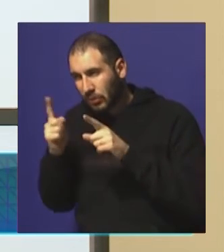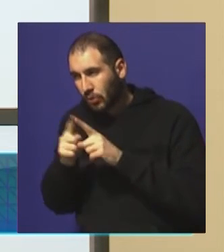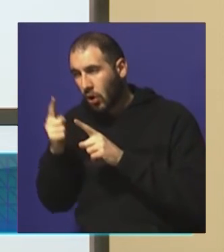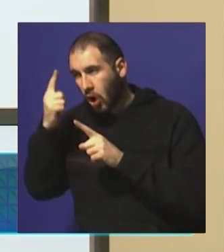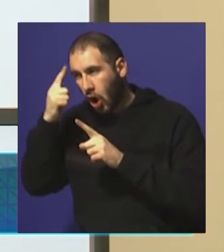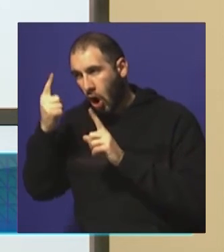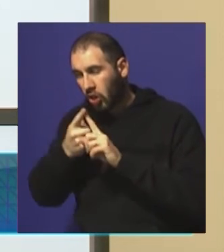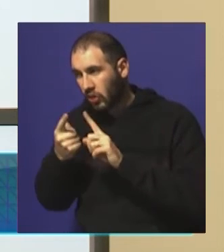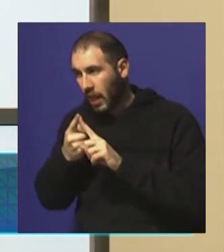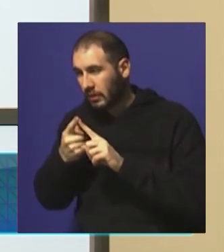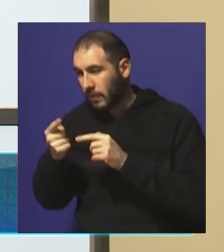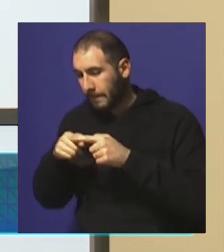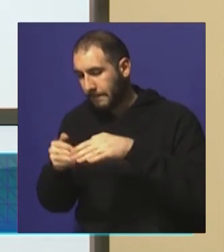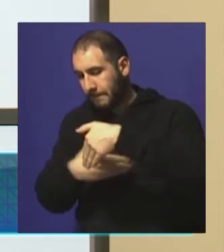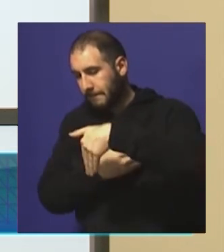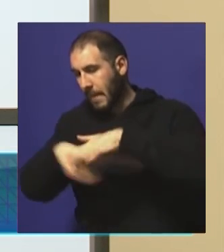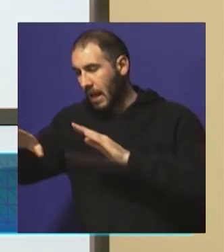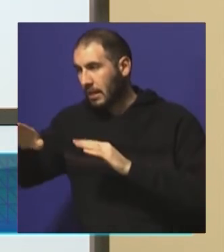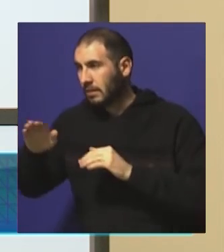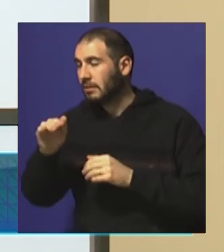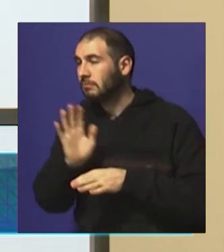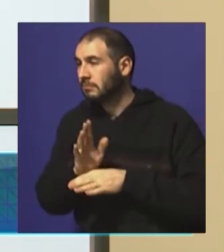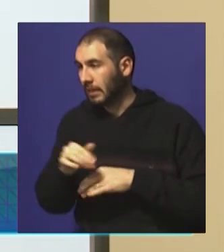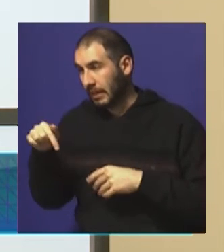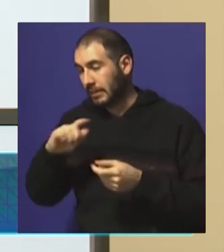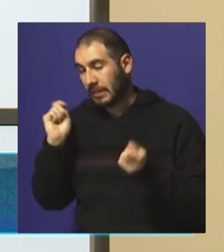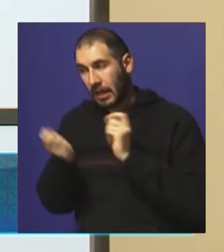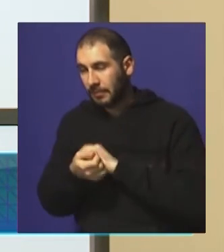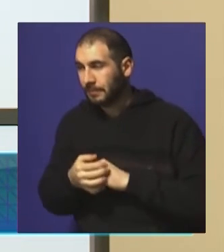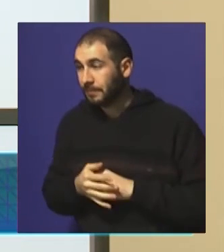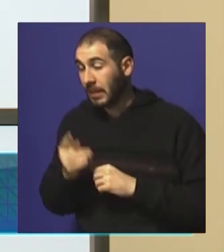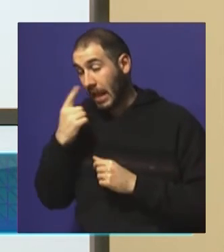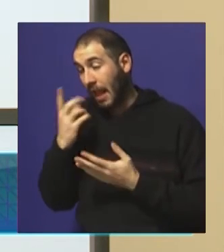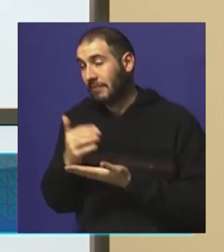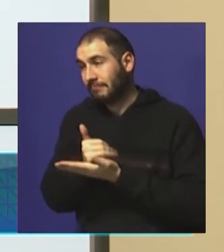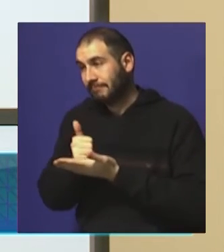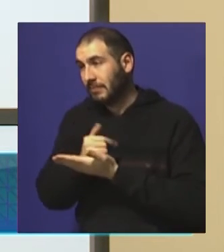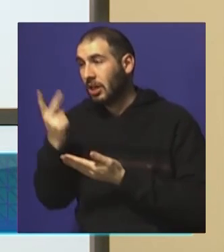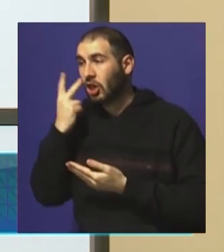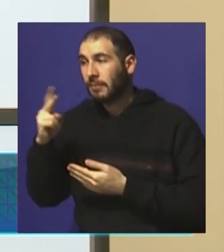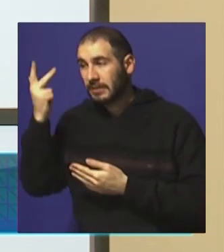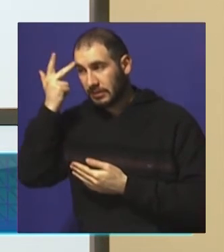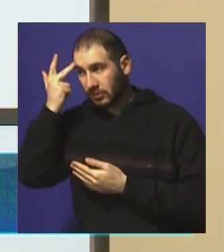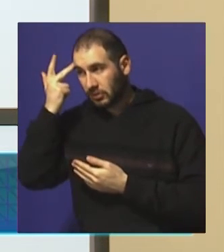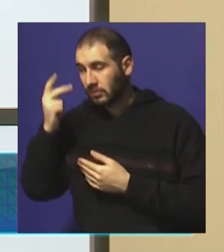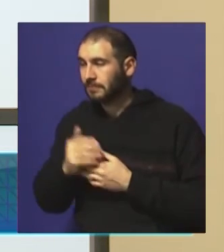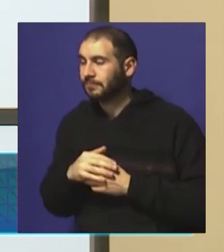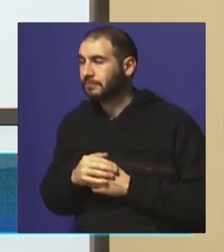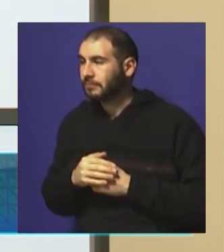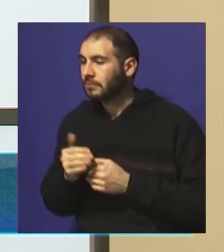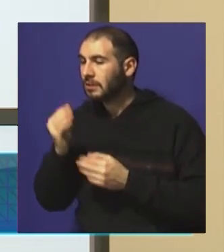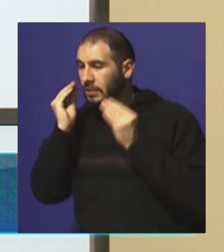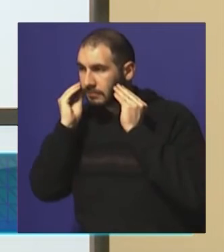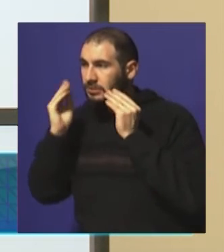el pie impacta con la pelota, te marca el destino. Habrá que esperar al 2018, insisto, creo que Messi